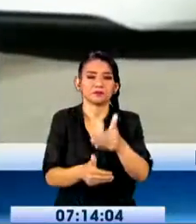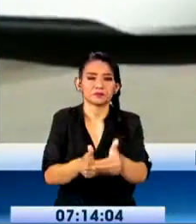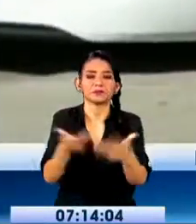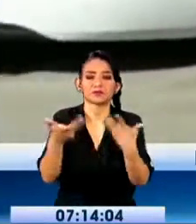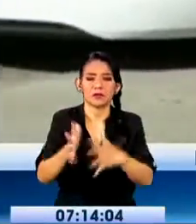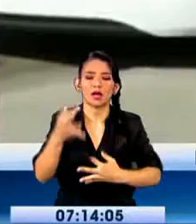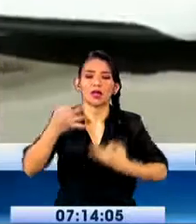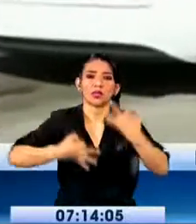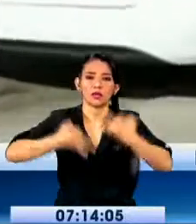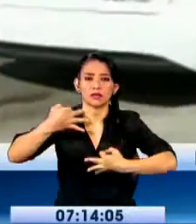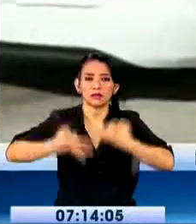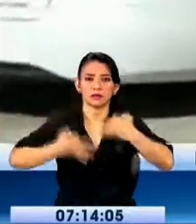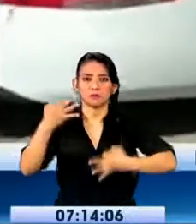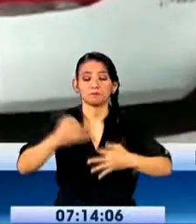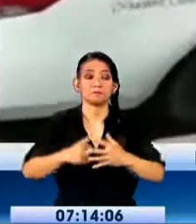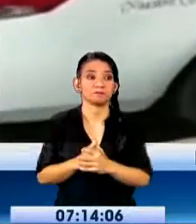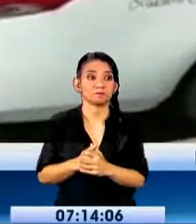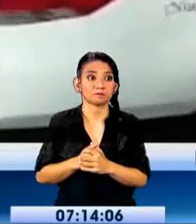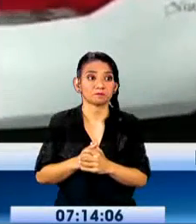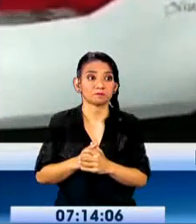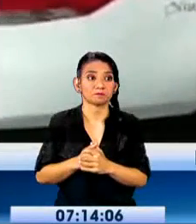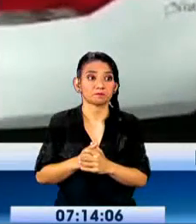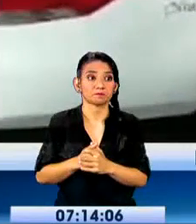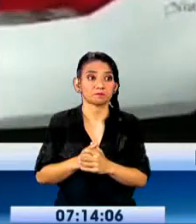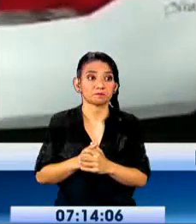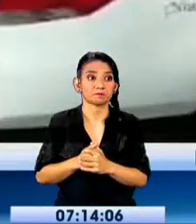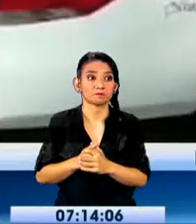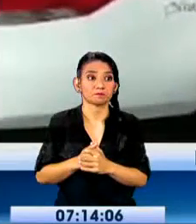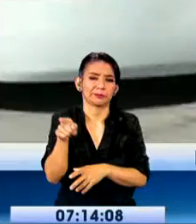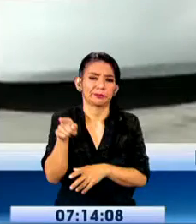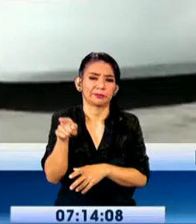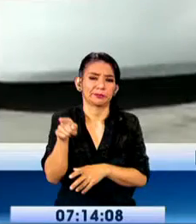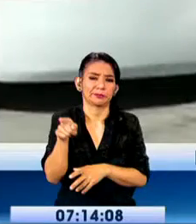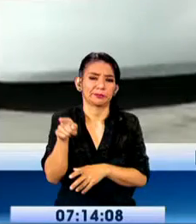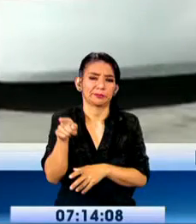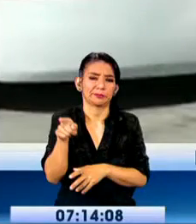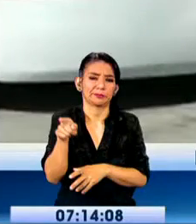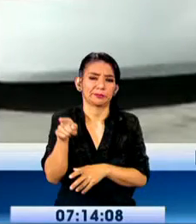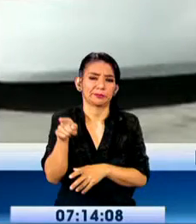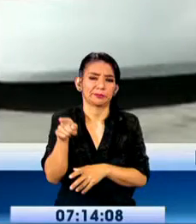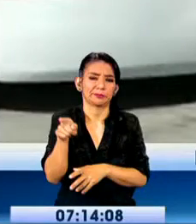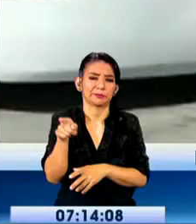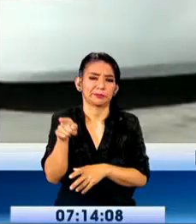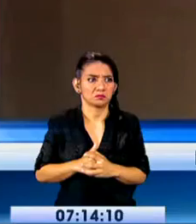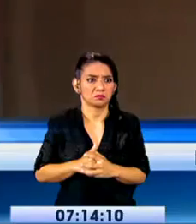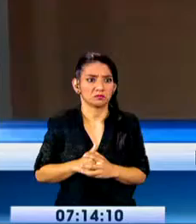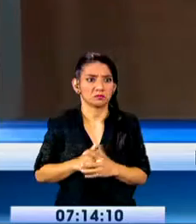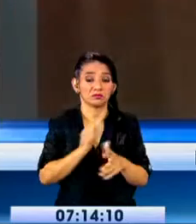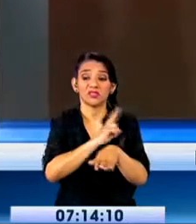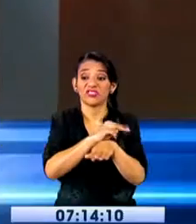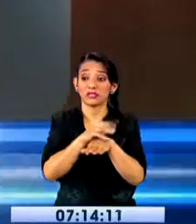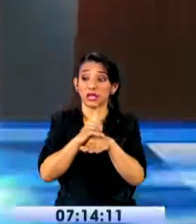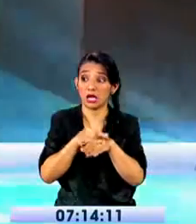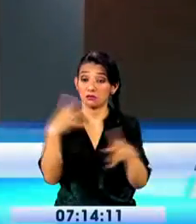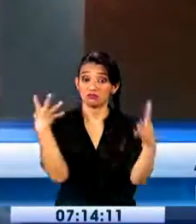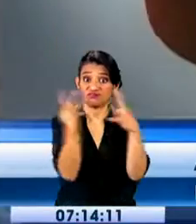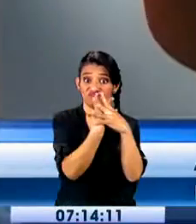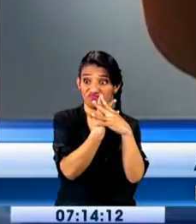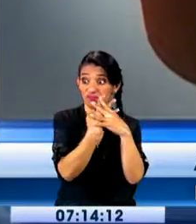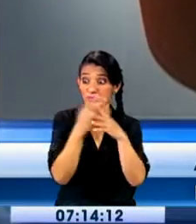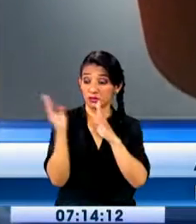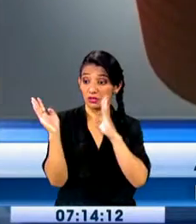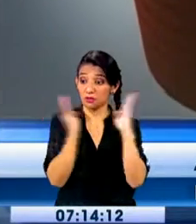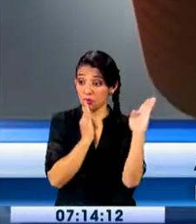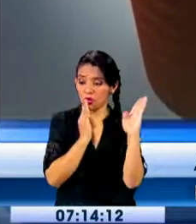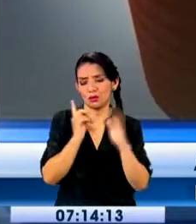audiencia de formulación de cargos. Al acusado le dieron medidas cautelares. La fiscalía no está en condiciones de solicitar prisión preventiva por cuanto